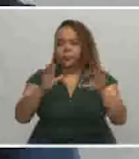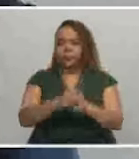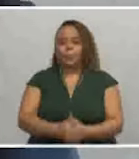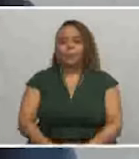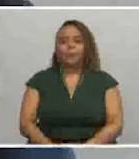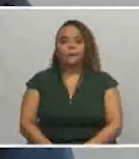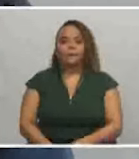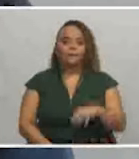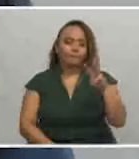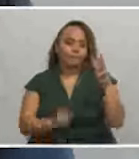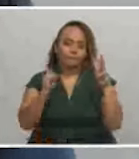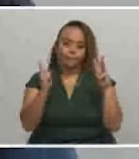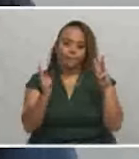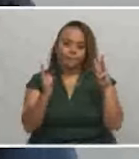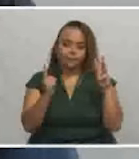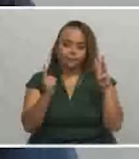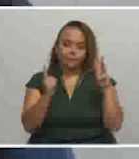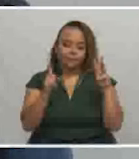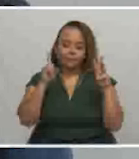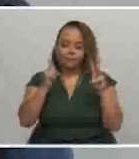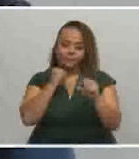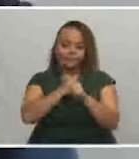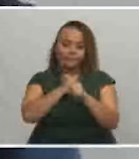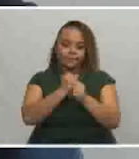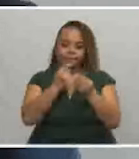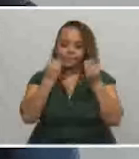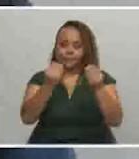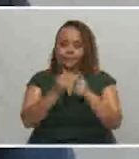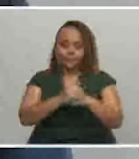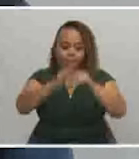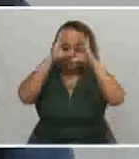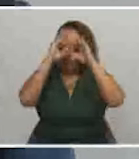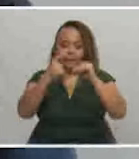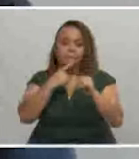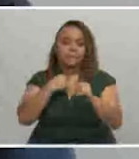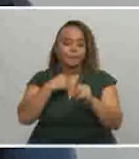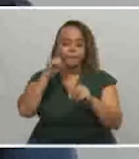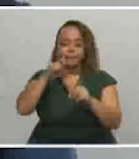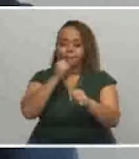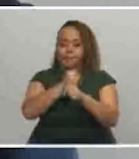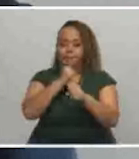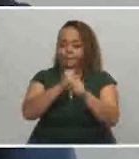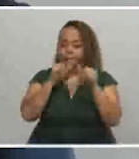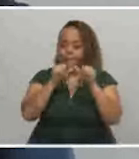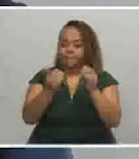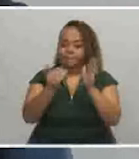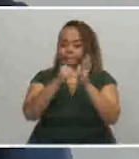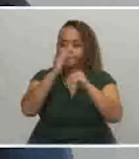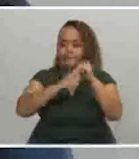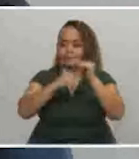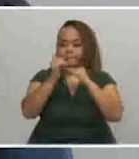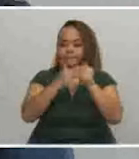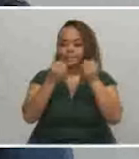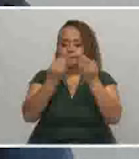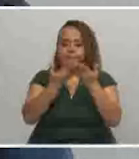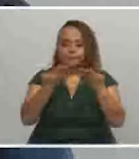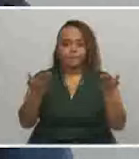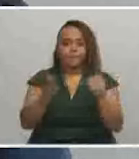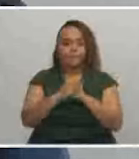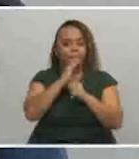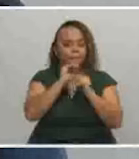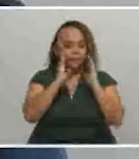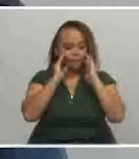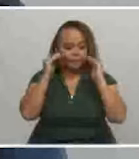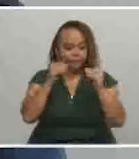un 6-1, pues hay que trabajar mucho. El informe lo que nos da es que tenemos que trabajar mucho, tenemos que reestructurar muchas cosas y